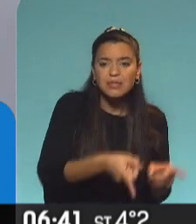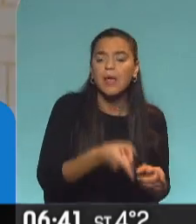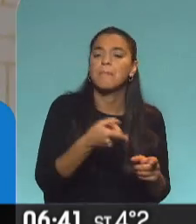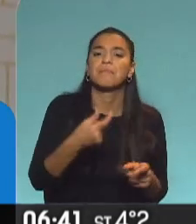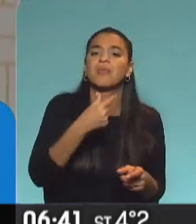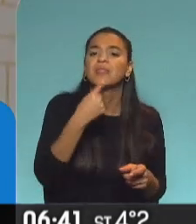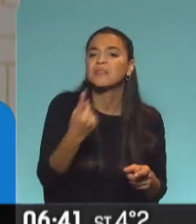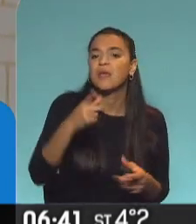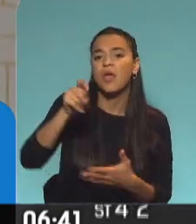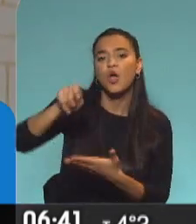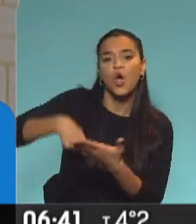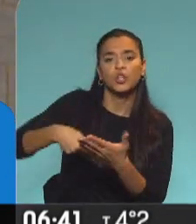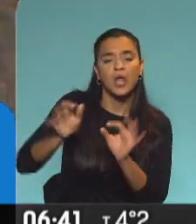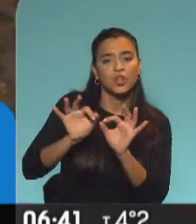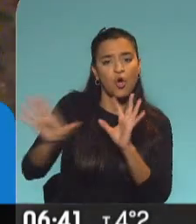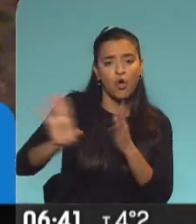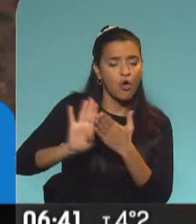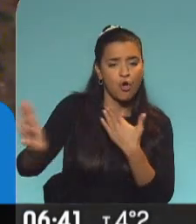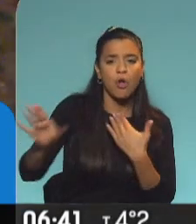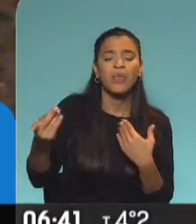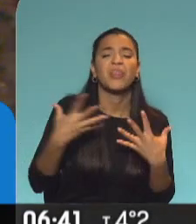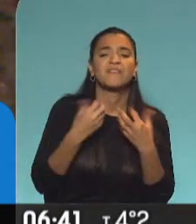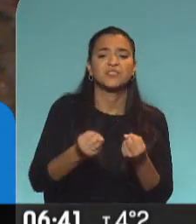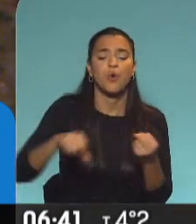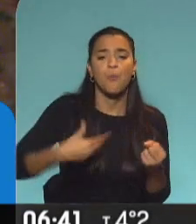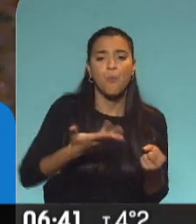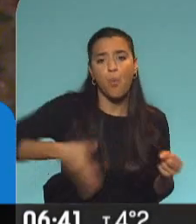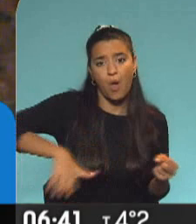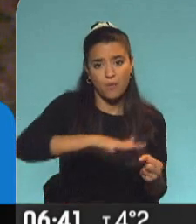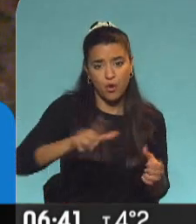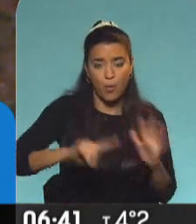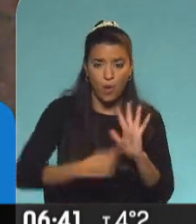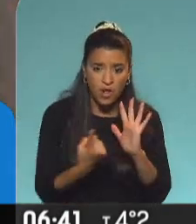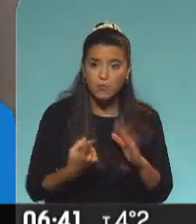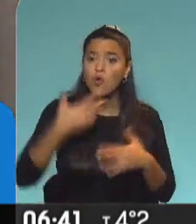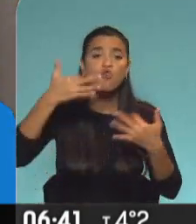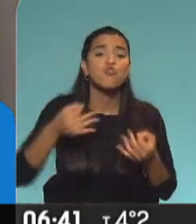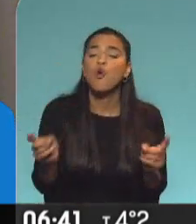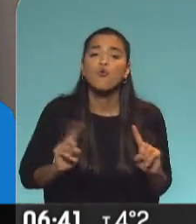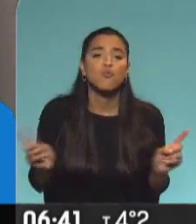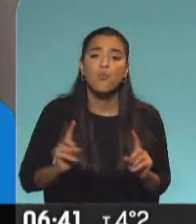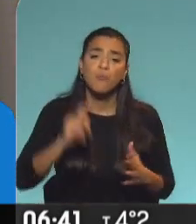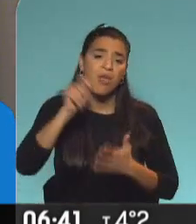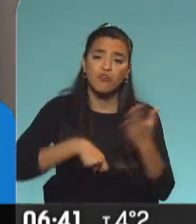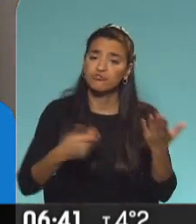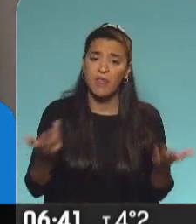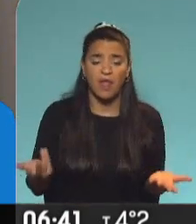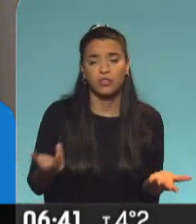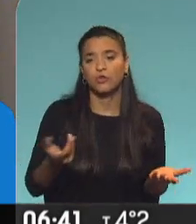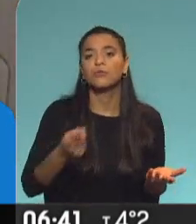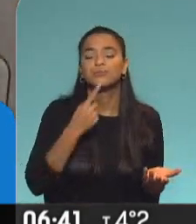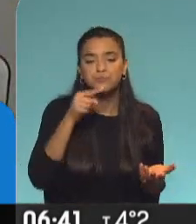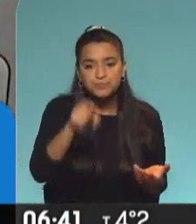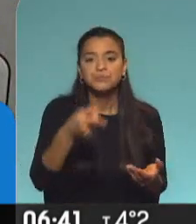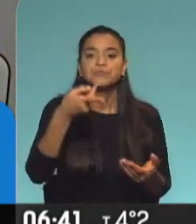edesur lo solicitó en julio la defensoría del pueblo bonaerense por incumplimiento del contrato debido a